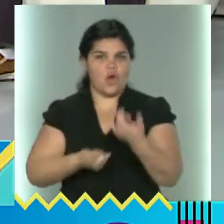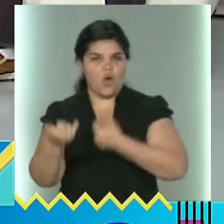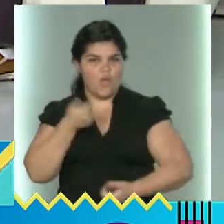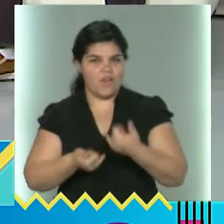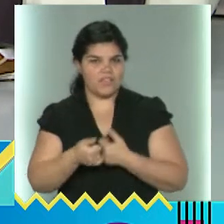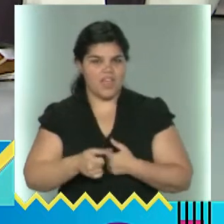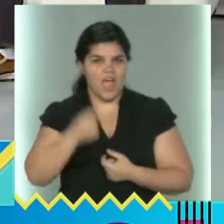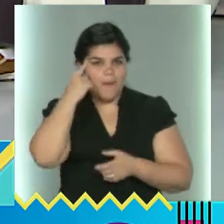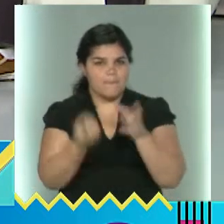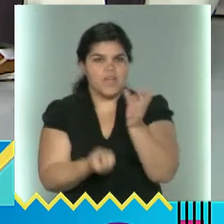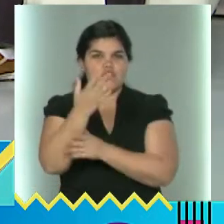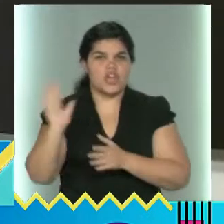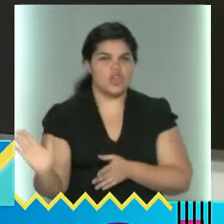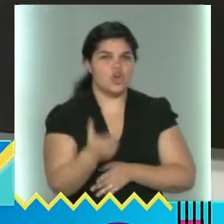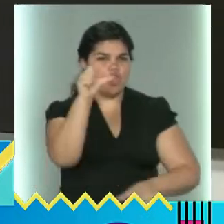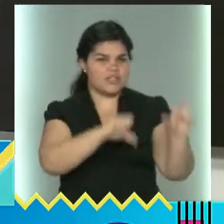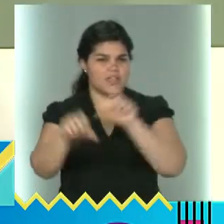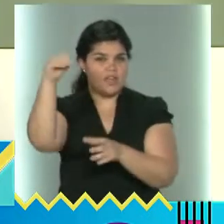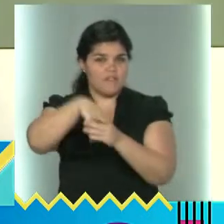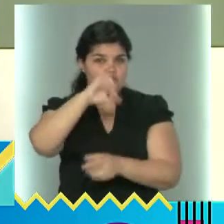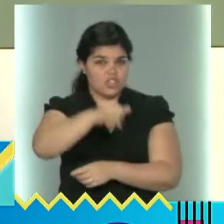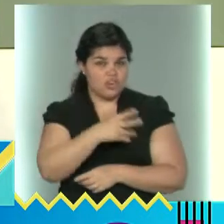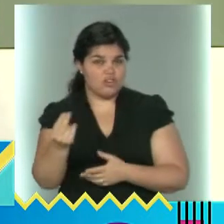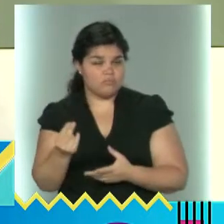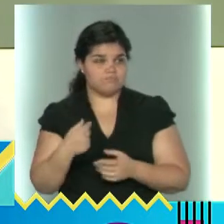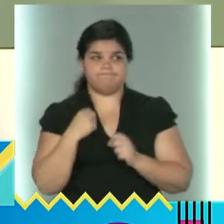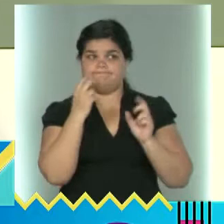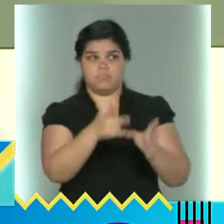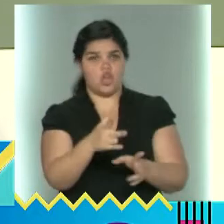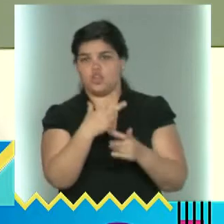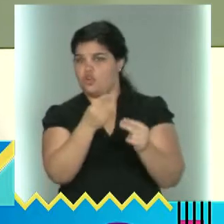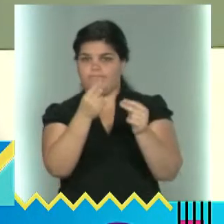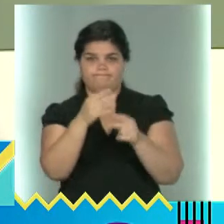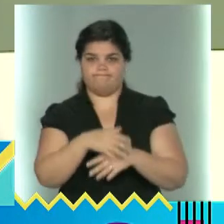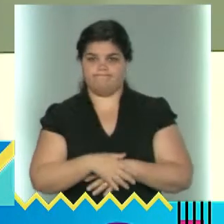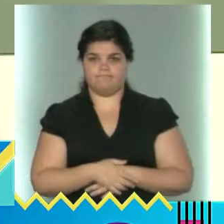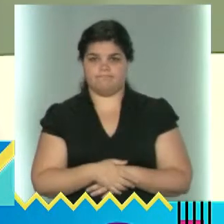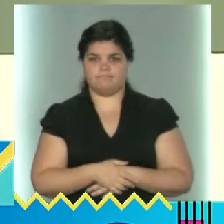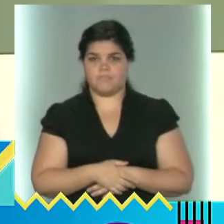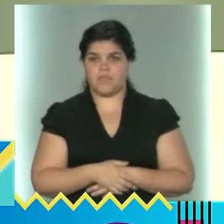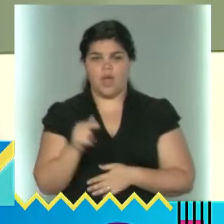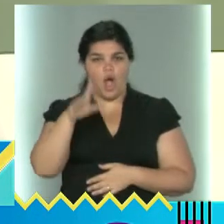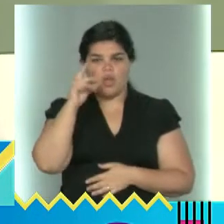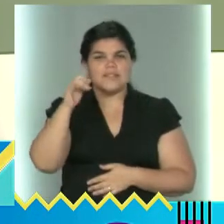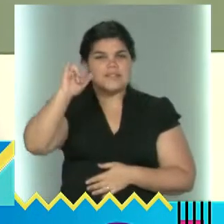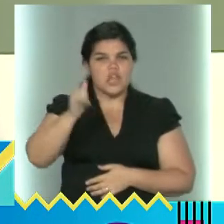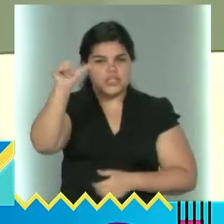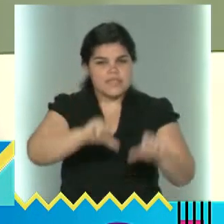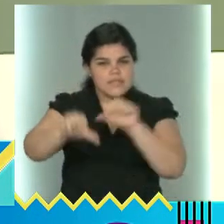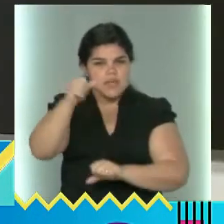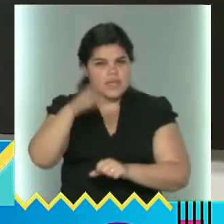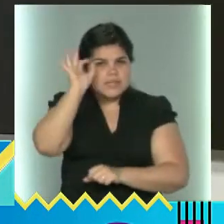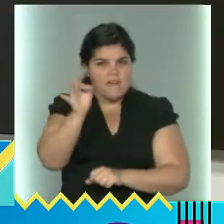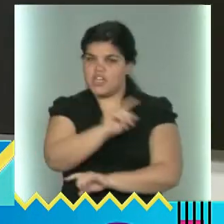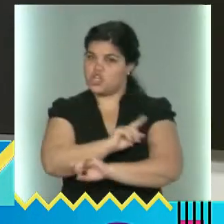los inventores tienen que ser científicos. Opino que no. Mi opinión es que no es necesario ser científico para ser inventor.